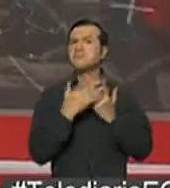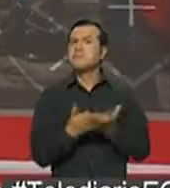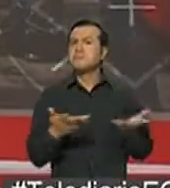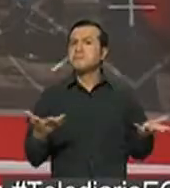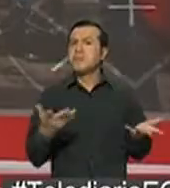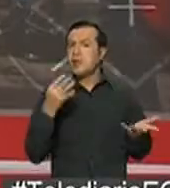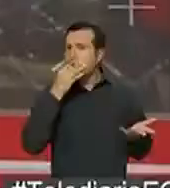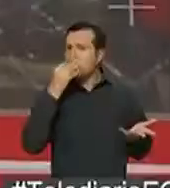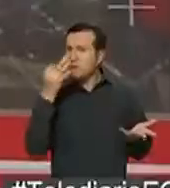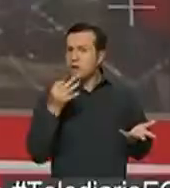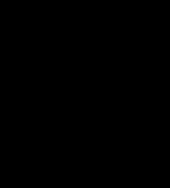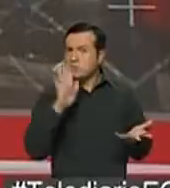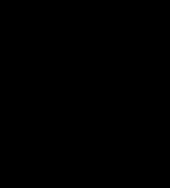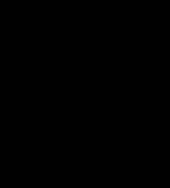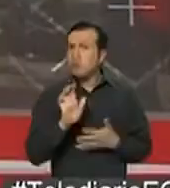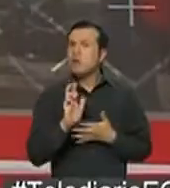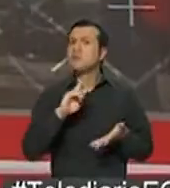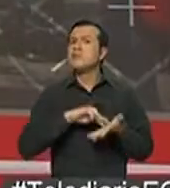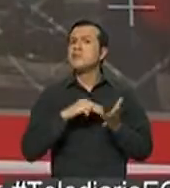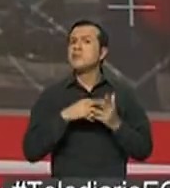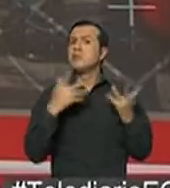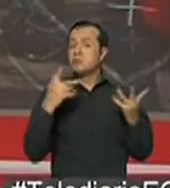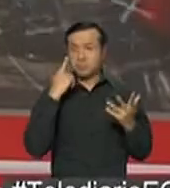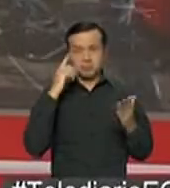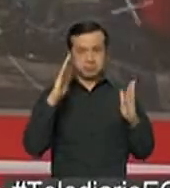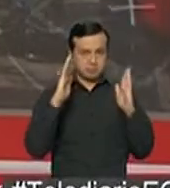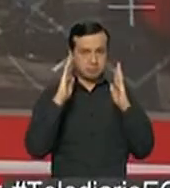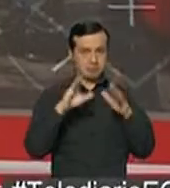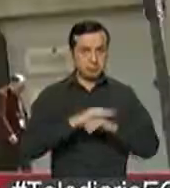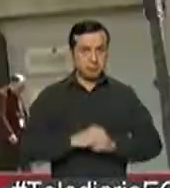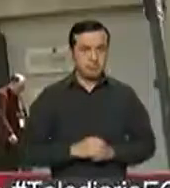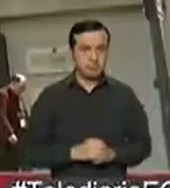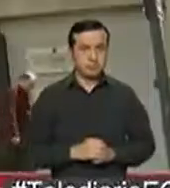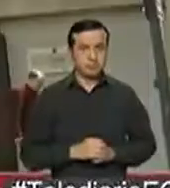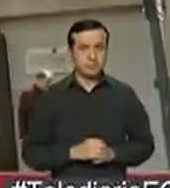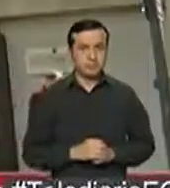en la realidad de nuestro país? Se lo contamos en la siguiente nota.